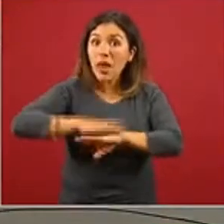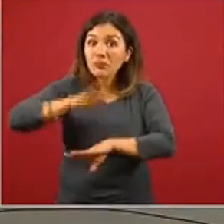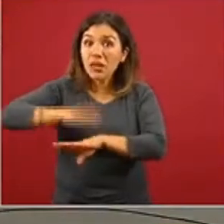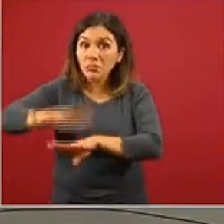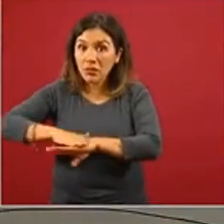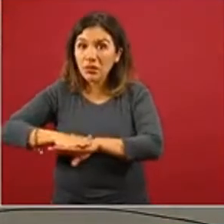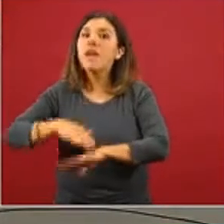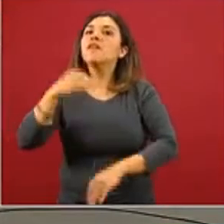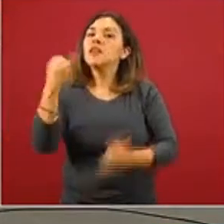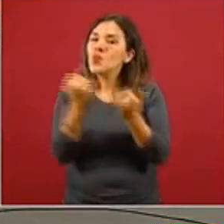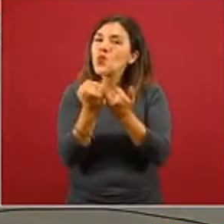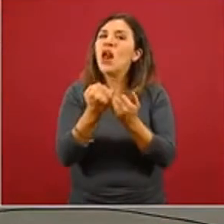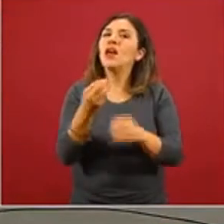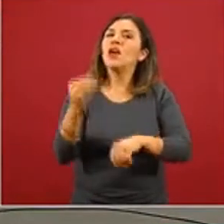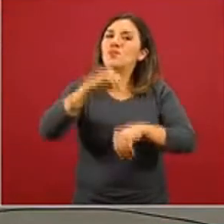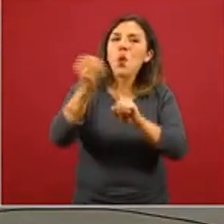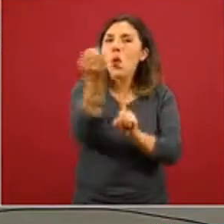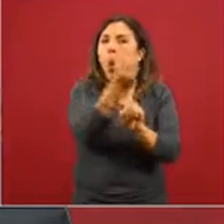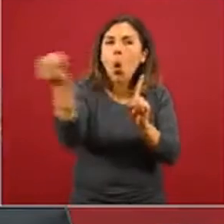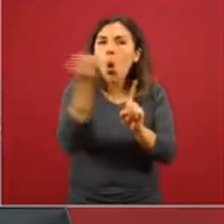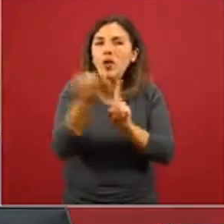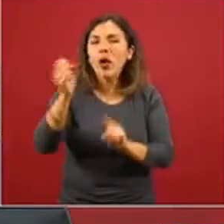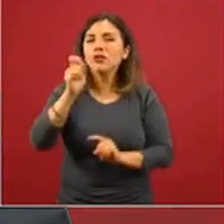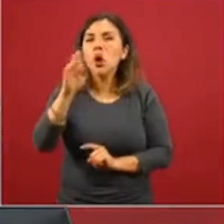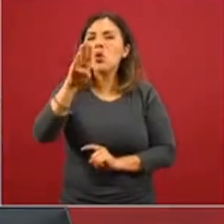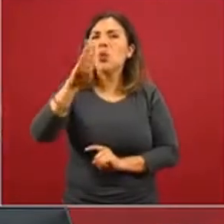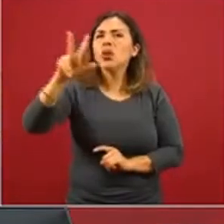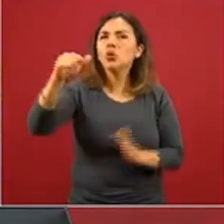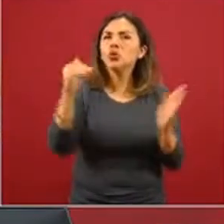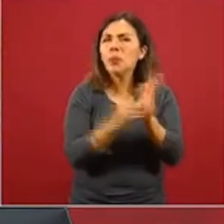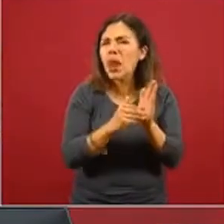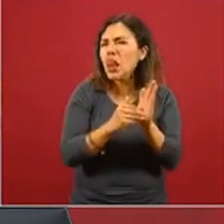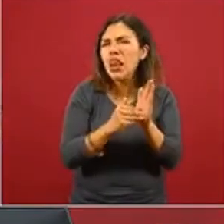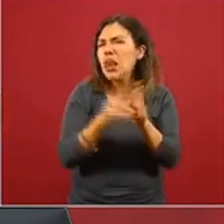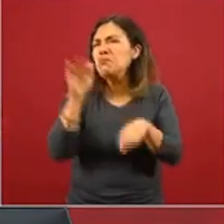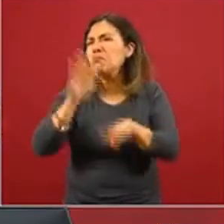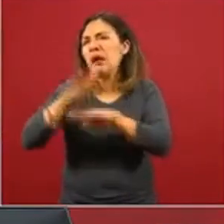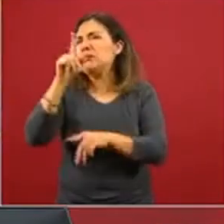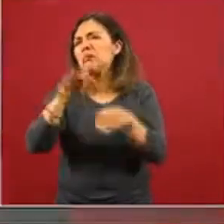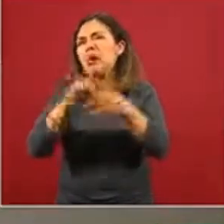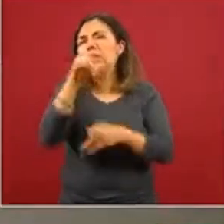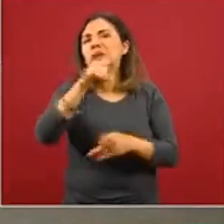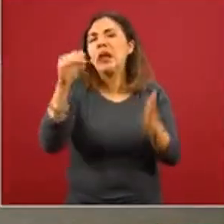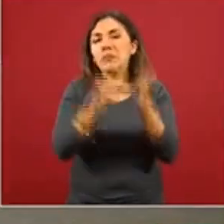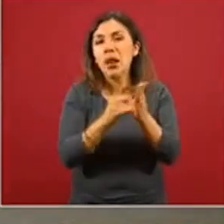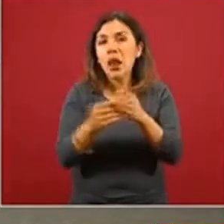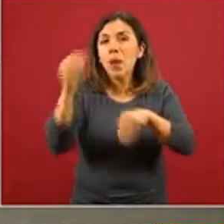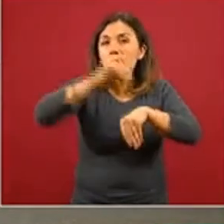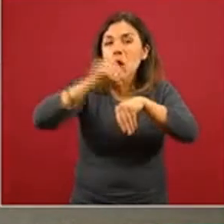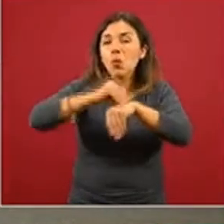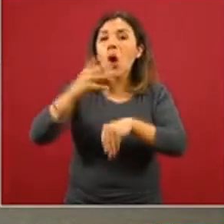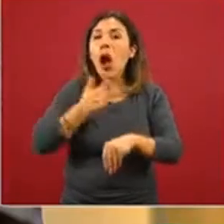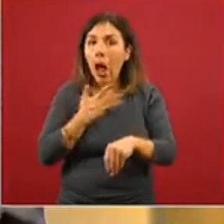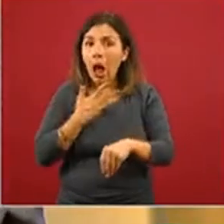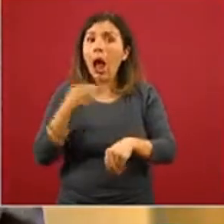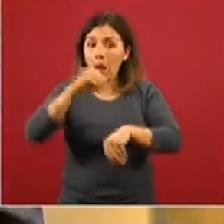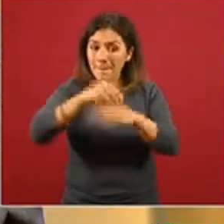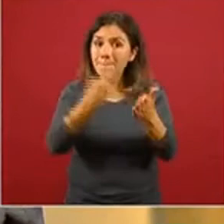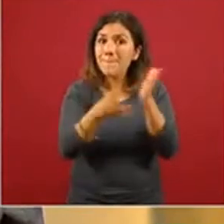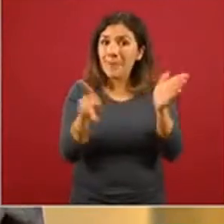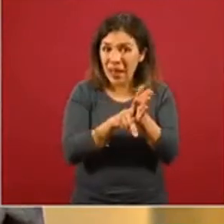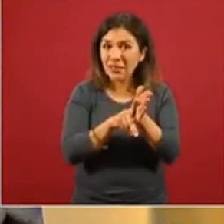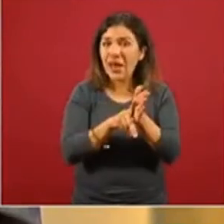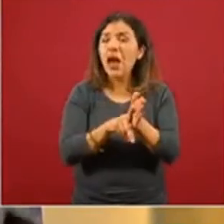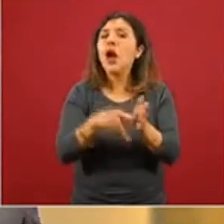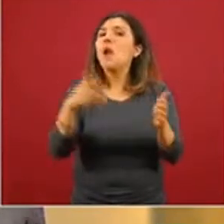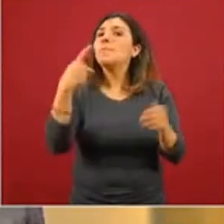Es decir, regularización de todos los, eran 98,000 y fracción, lo redondeo a 100,000, que tenían una plaza,